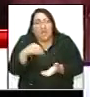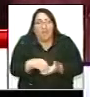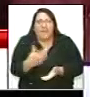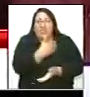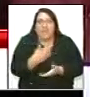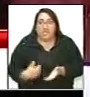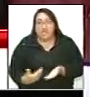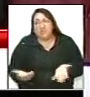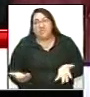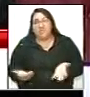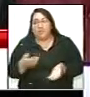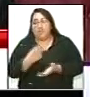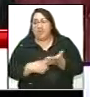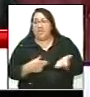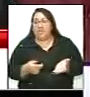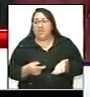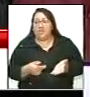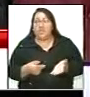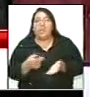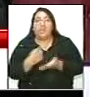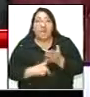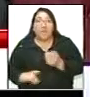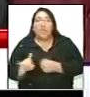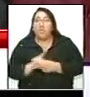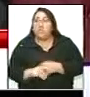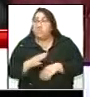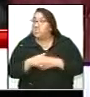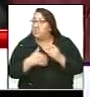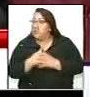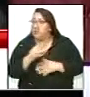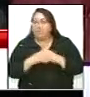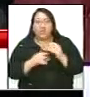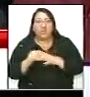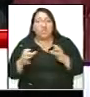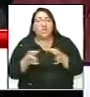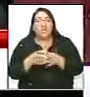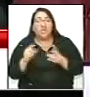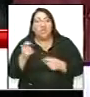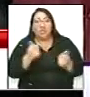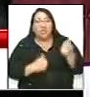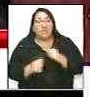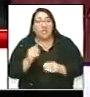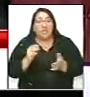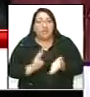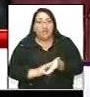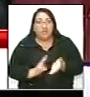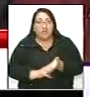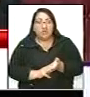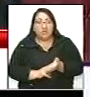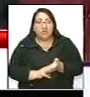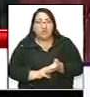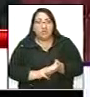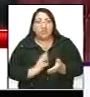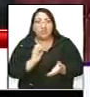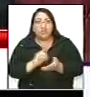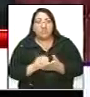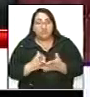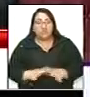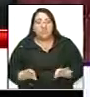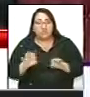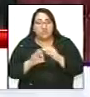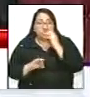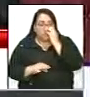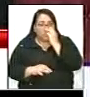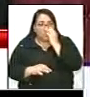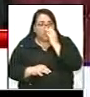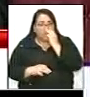Presidencia. ¿Para qué? Para que use la infraestructura administrativa de la Defensoría y sea de naturaleza permanente y